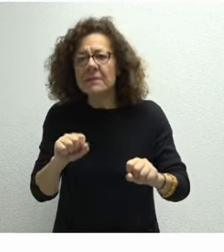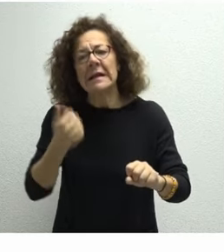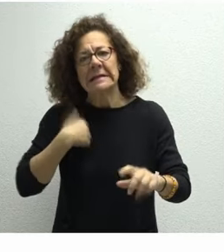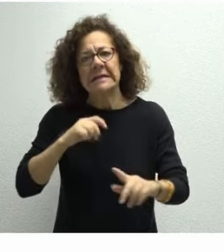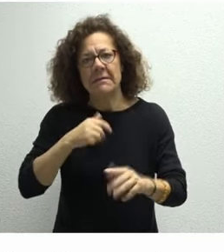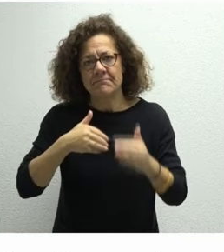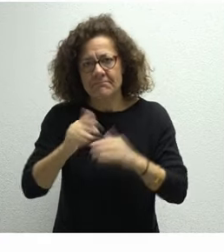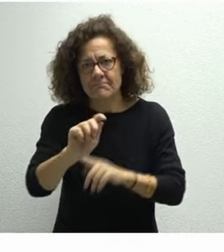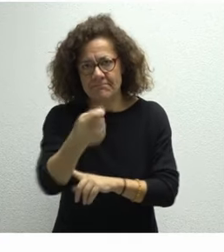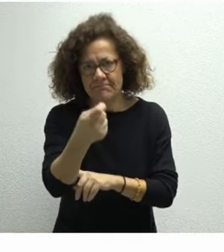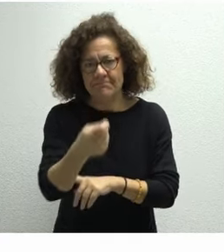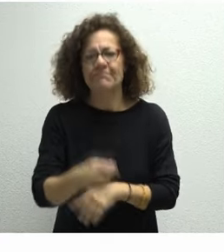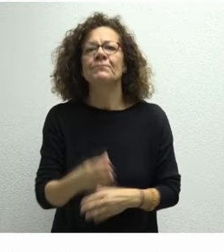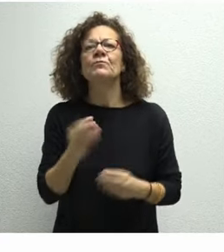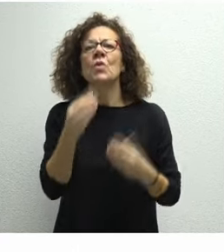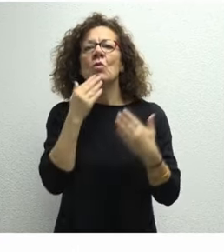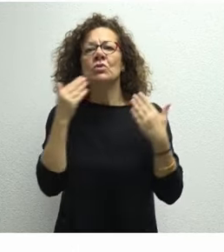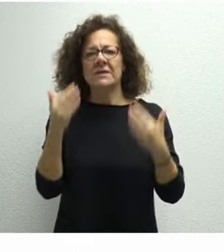Muchas